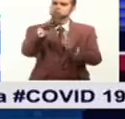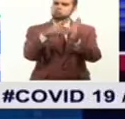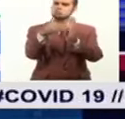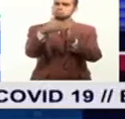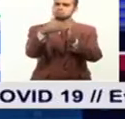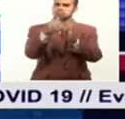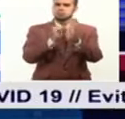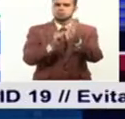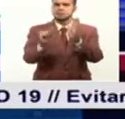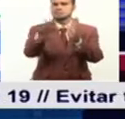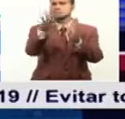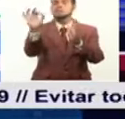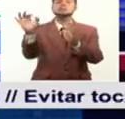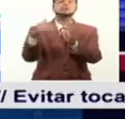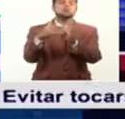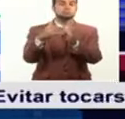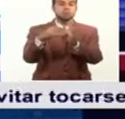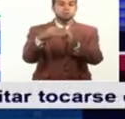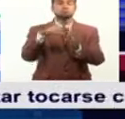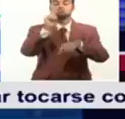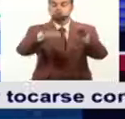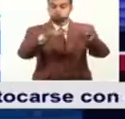14.500.000 operaciones quirúrgicas,